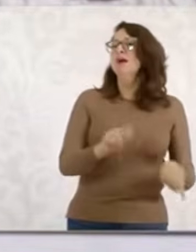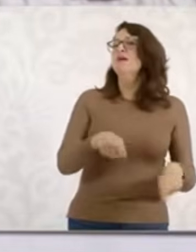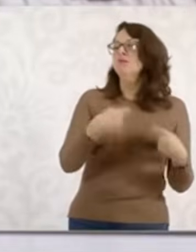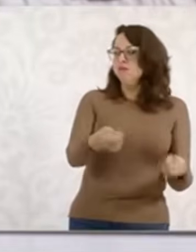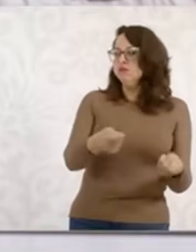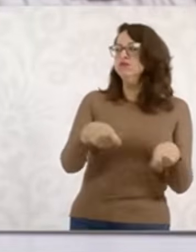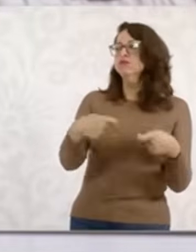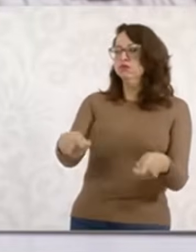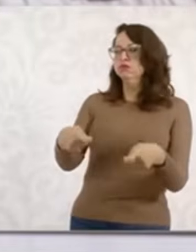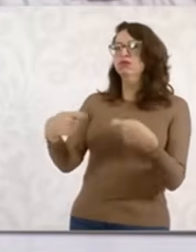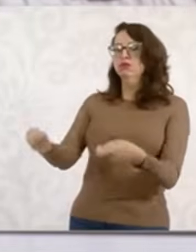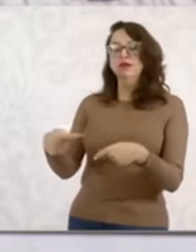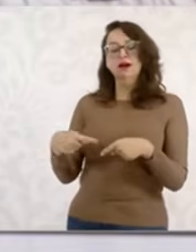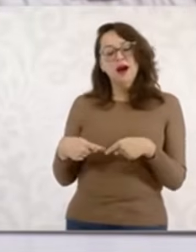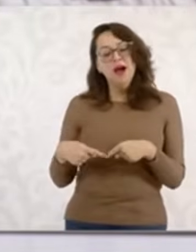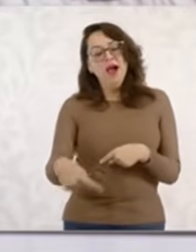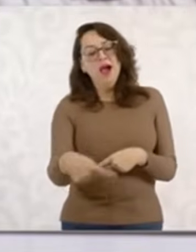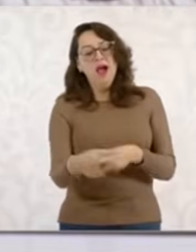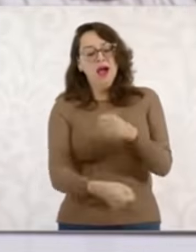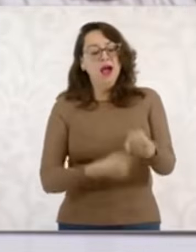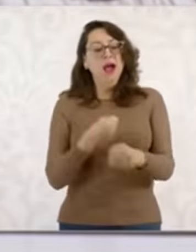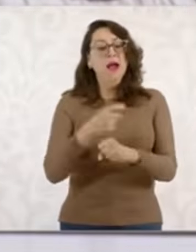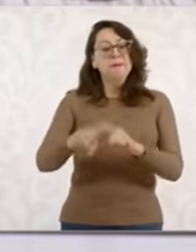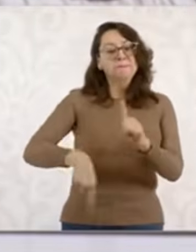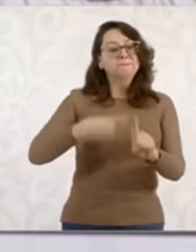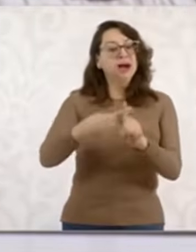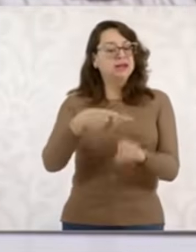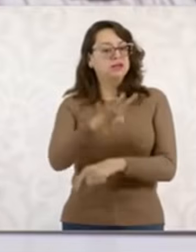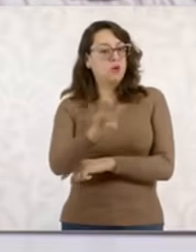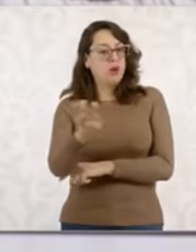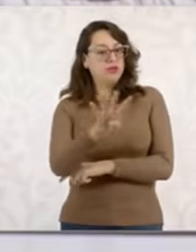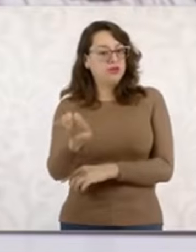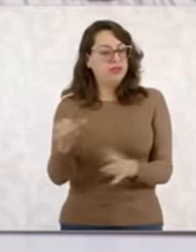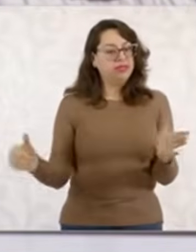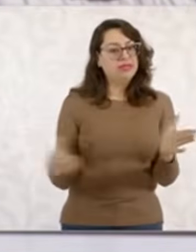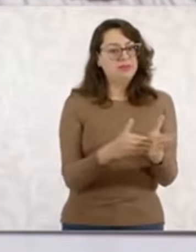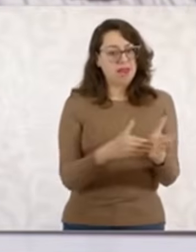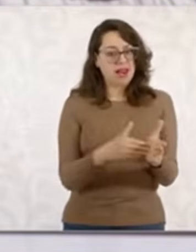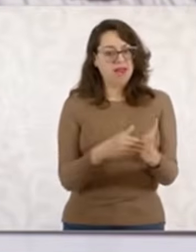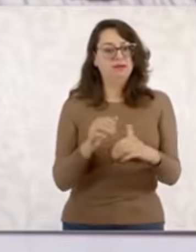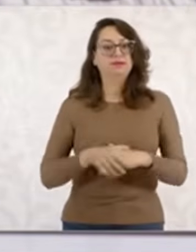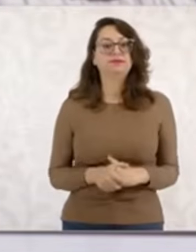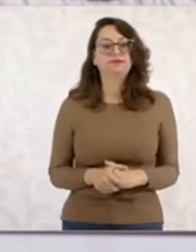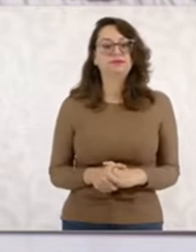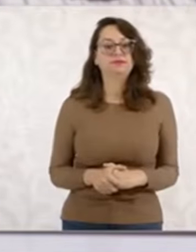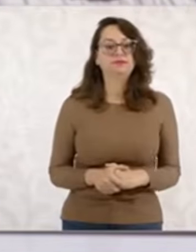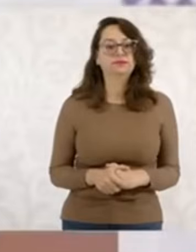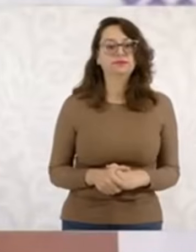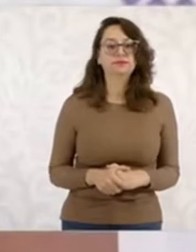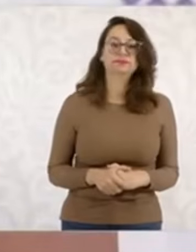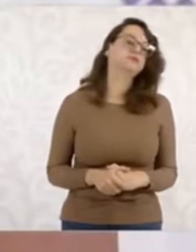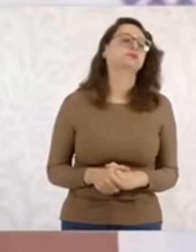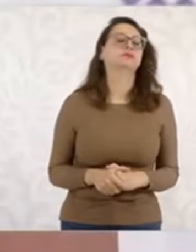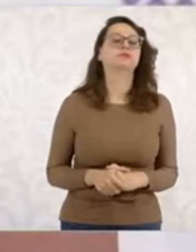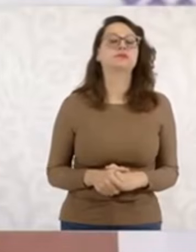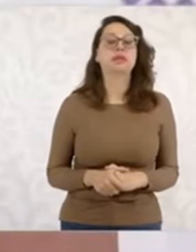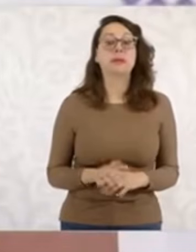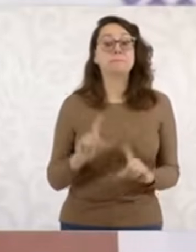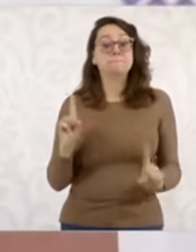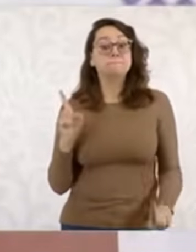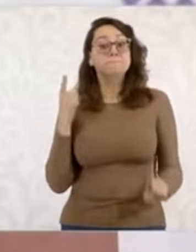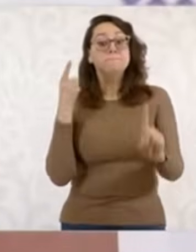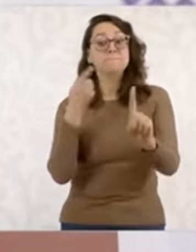Y el objetivo es que este año sean otras 400,000. La meta, vamos a poner la meta de Edna que